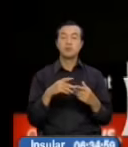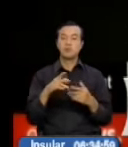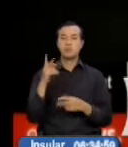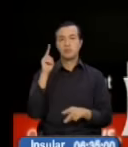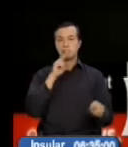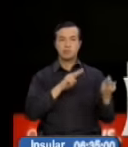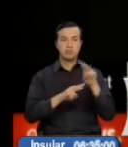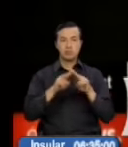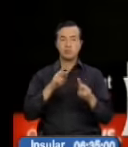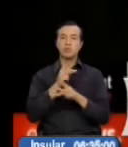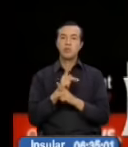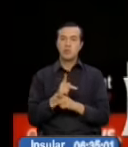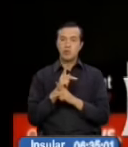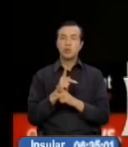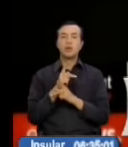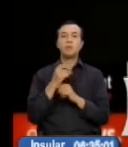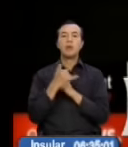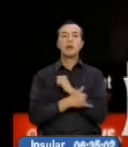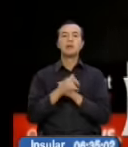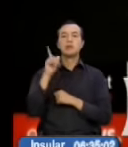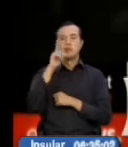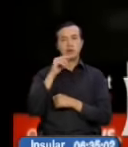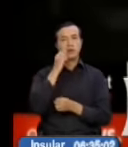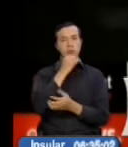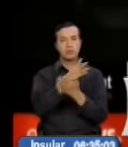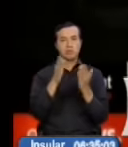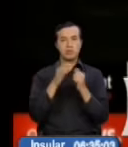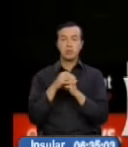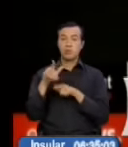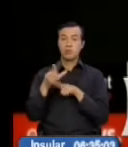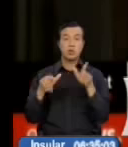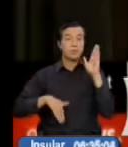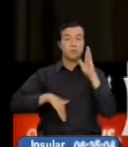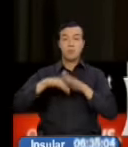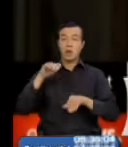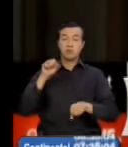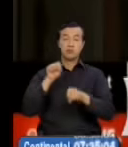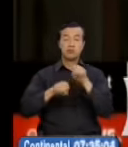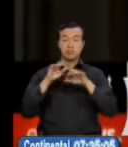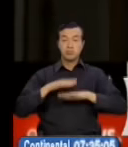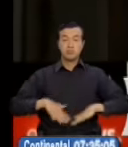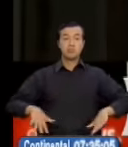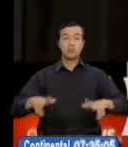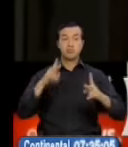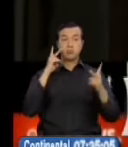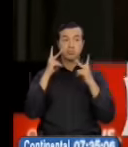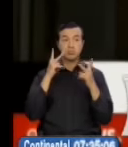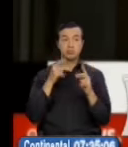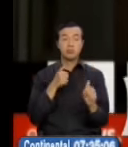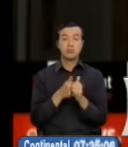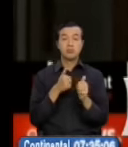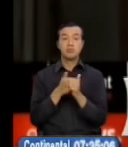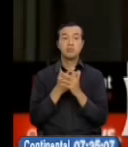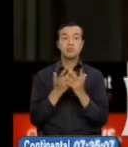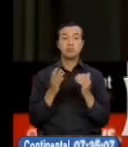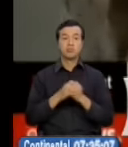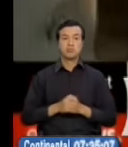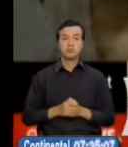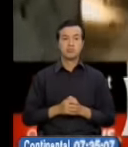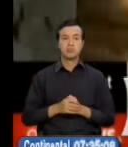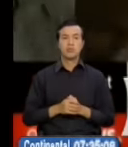balance oficial de Protección Civil de Italia. Una de las localidades más afectadas es la que está en los alrededores.